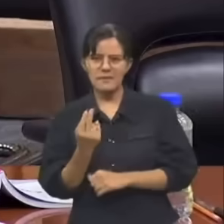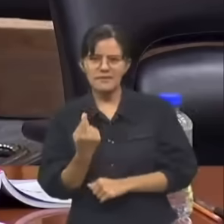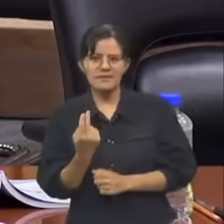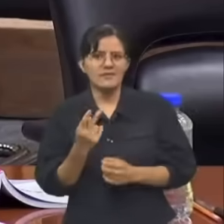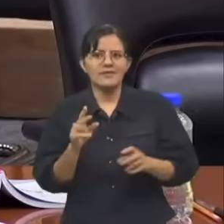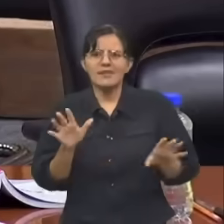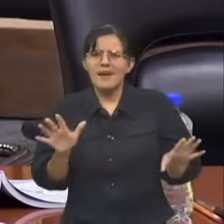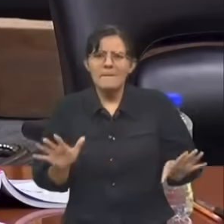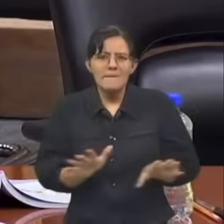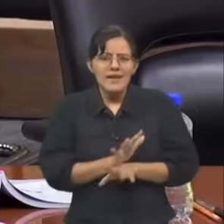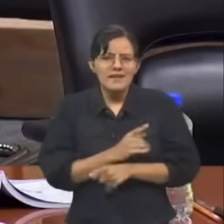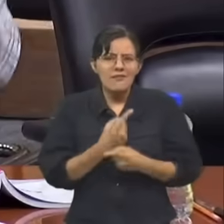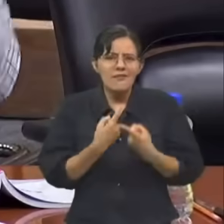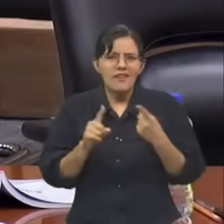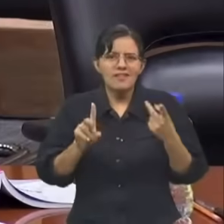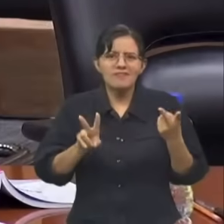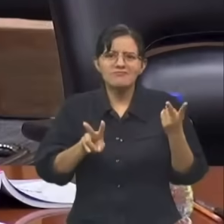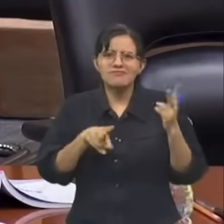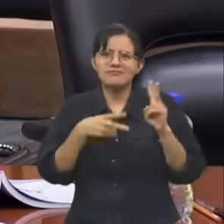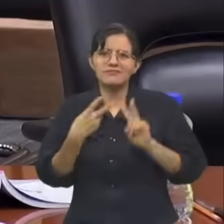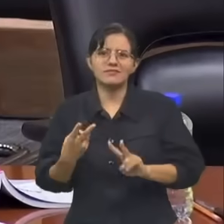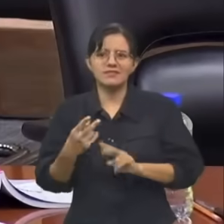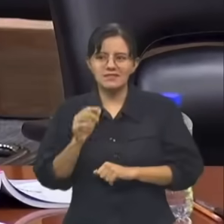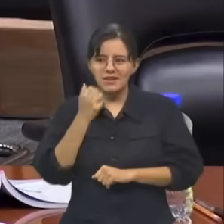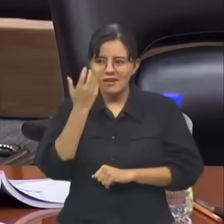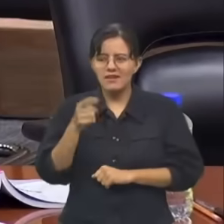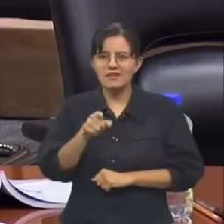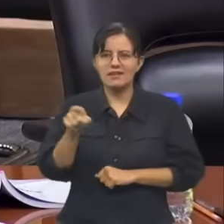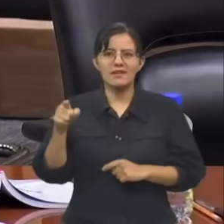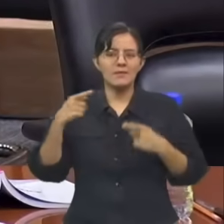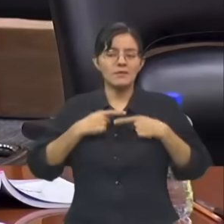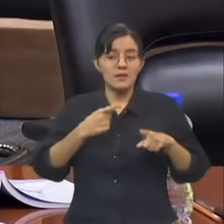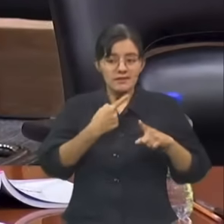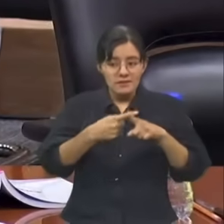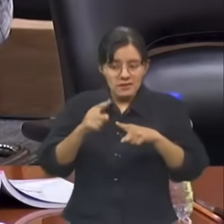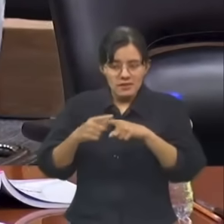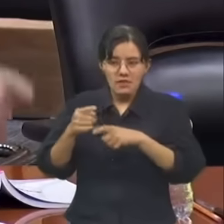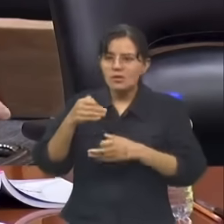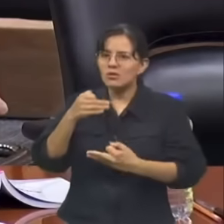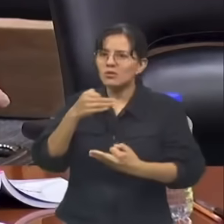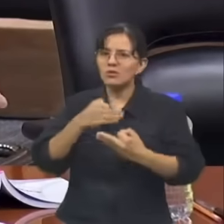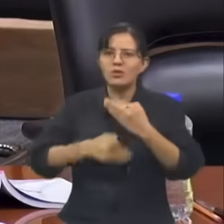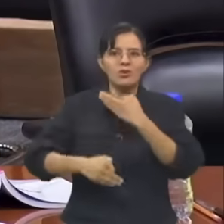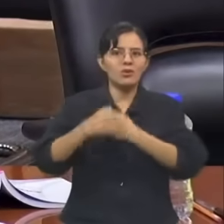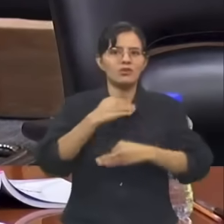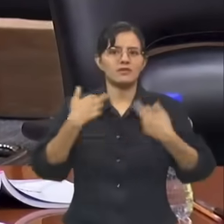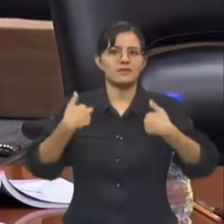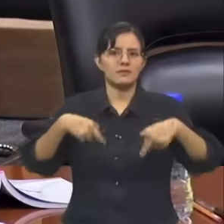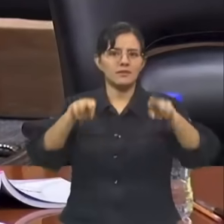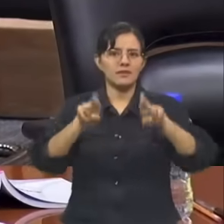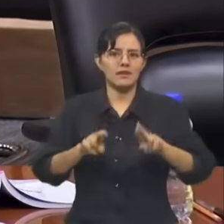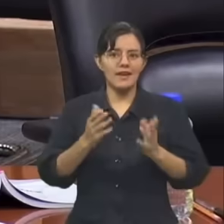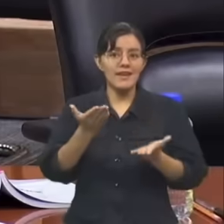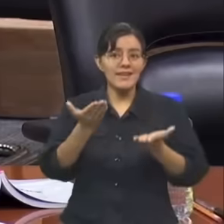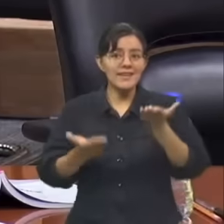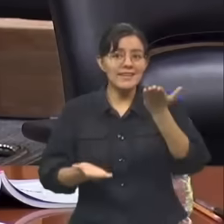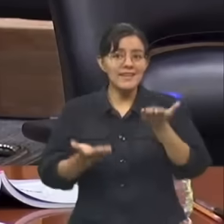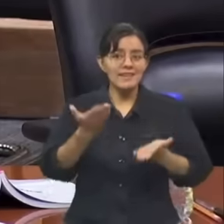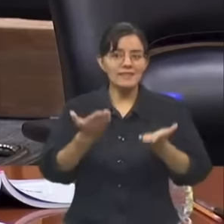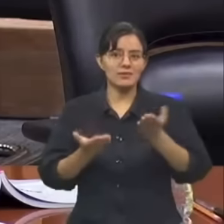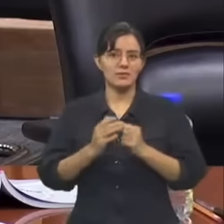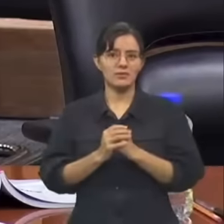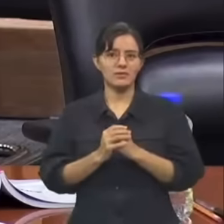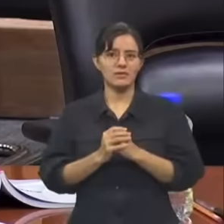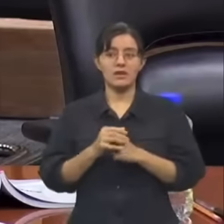lo contrario era garantizar la pluralidad de la sociedad era garantizar el equilibrio de los ciudadanos era que